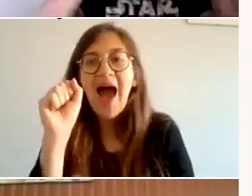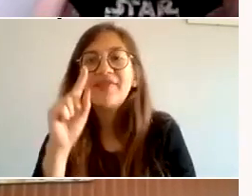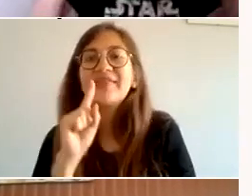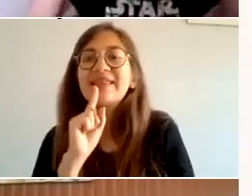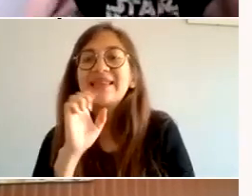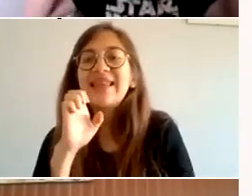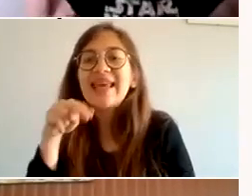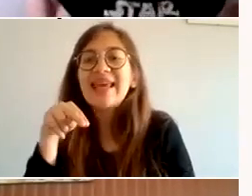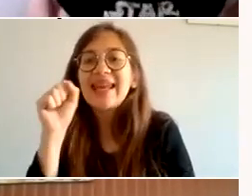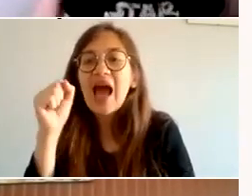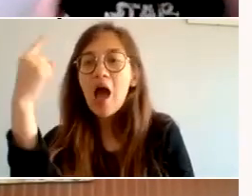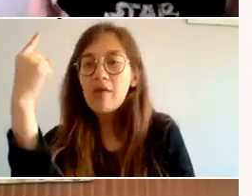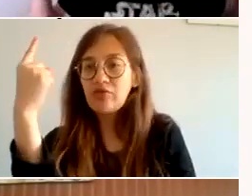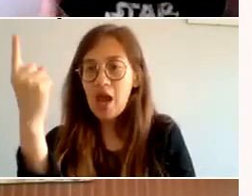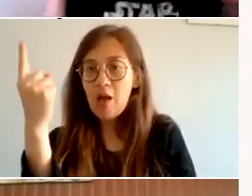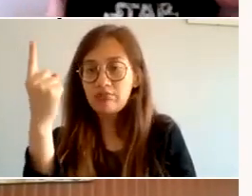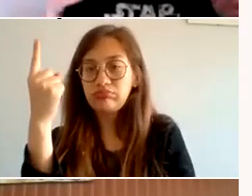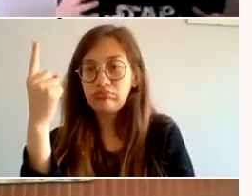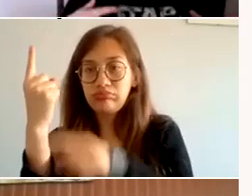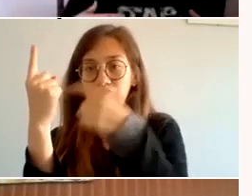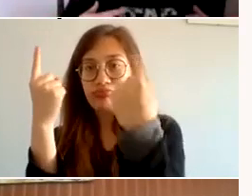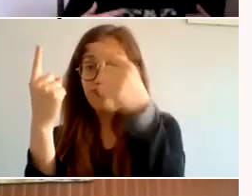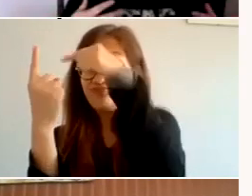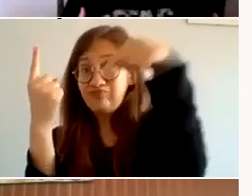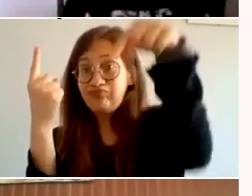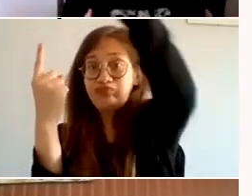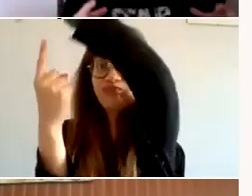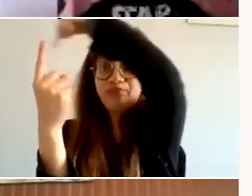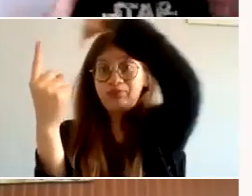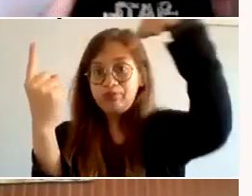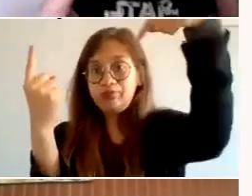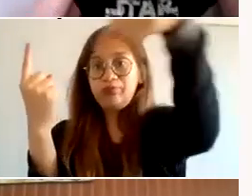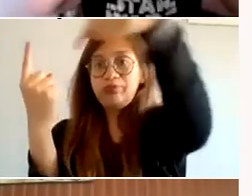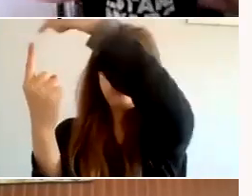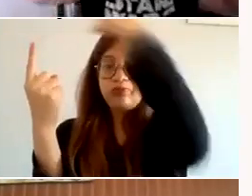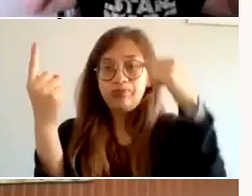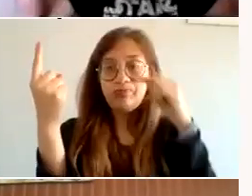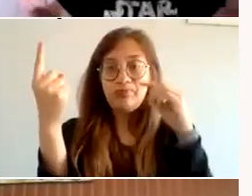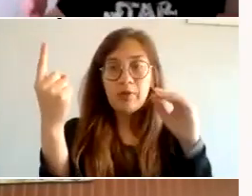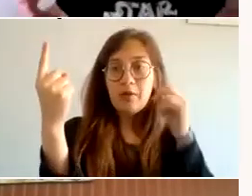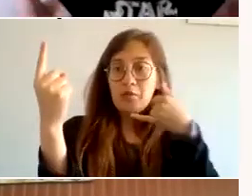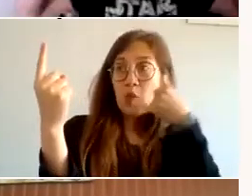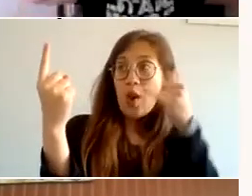una señal que tienen un rango de efectividad, que nosotros le conocemos como cobertura. La cobertura es este